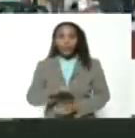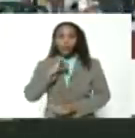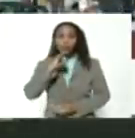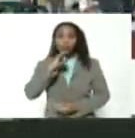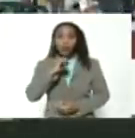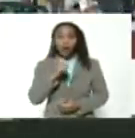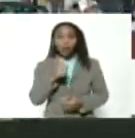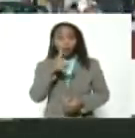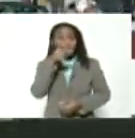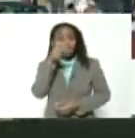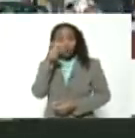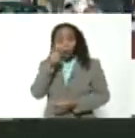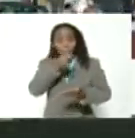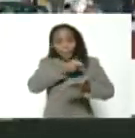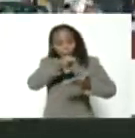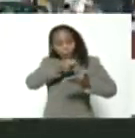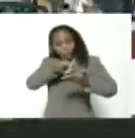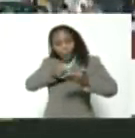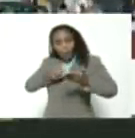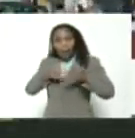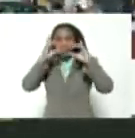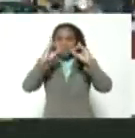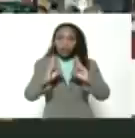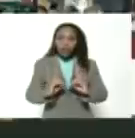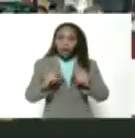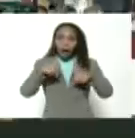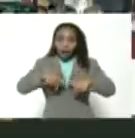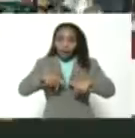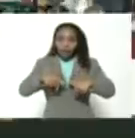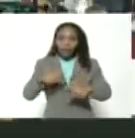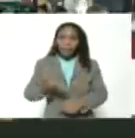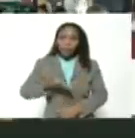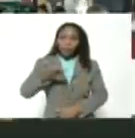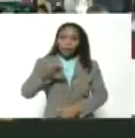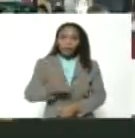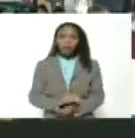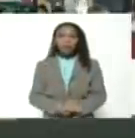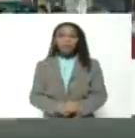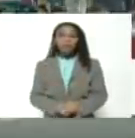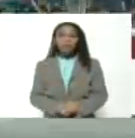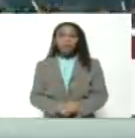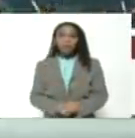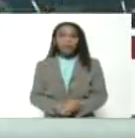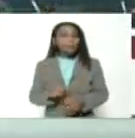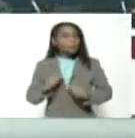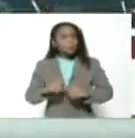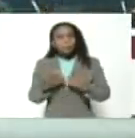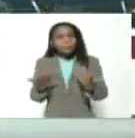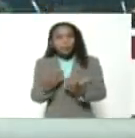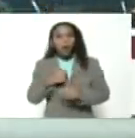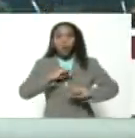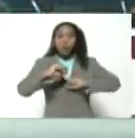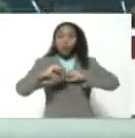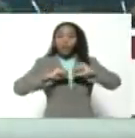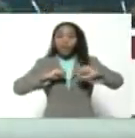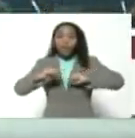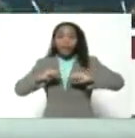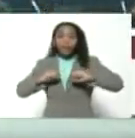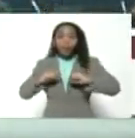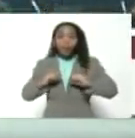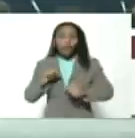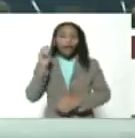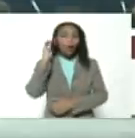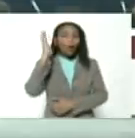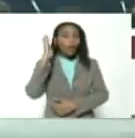informándose, tomando nota de las decisiones que vamos a tomar hoy aquí. Se trata de los movimientos del